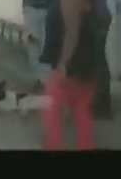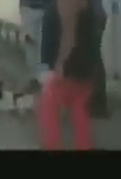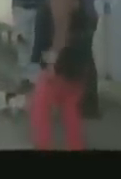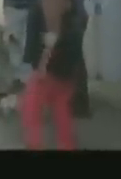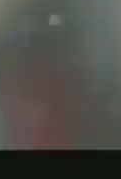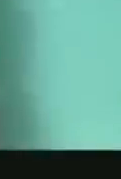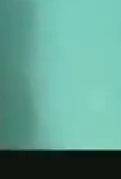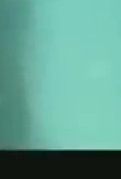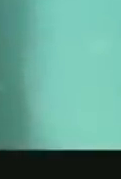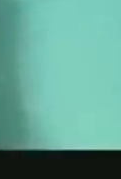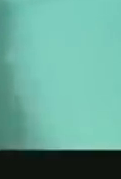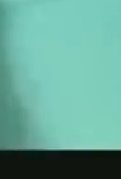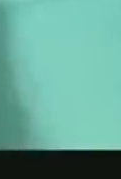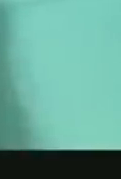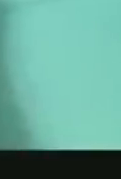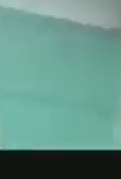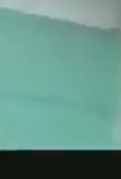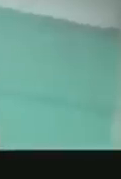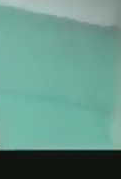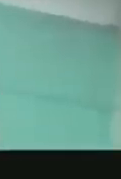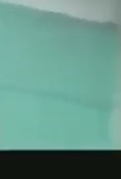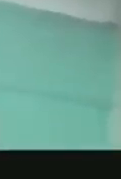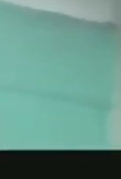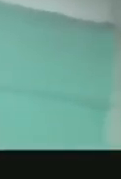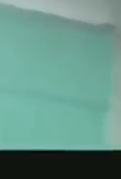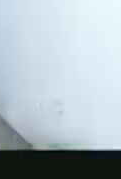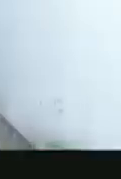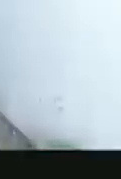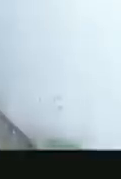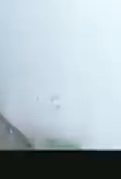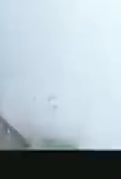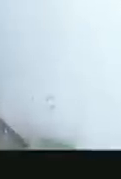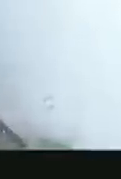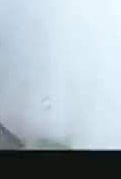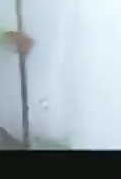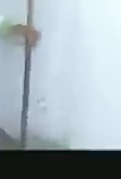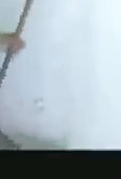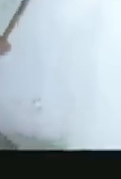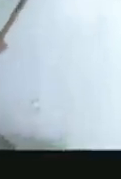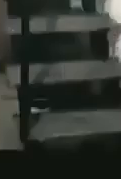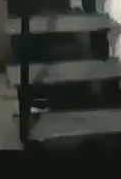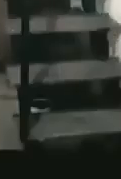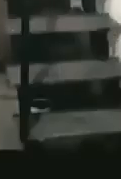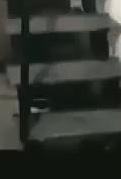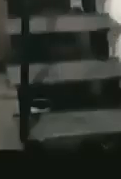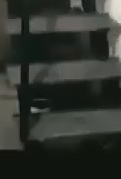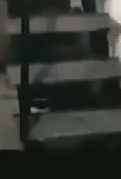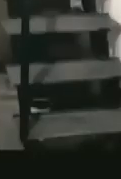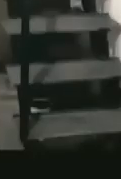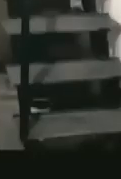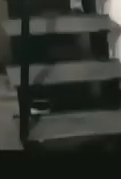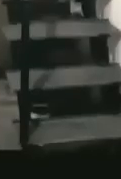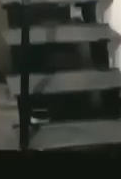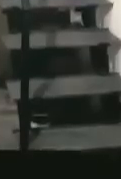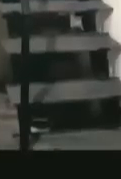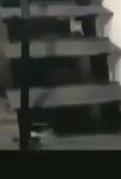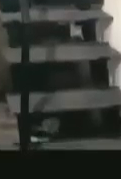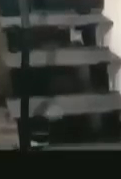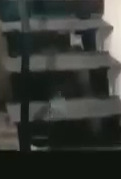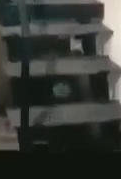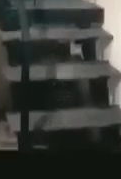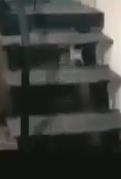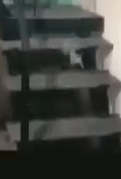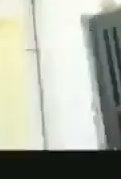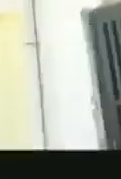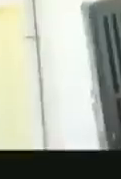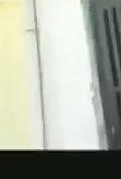llega a las comunidades. Pues es la comunicación directa con el gobierno. Estamos viendo cómo llega la respuesta por la página, la aplicación Ven App, diseñada hace ya